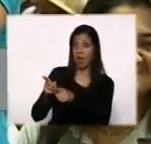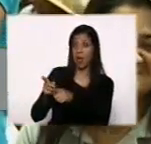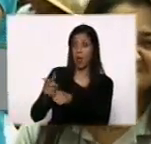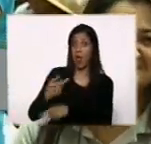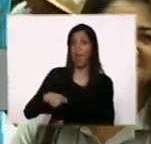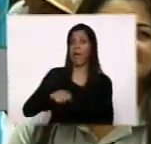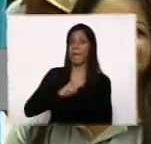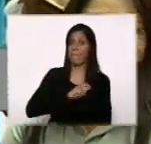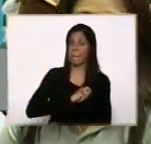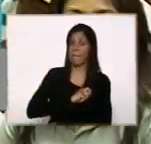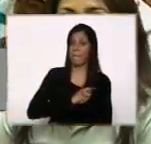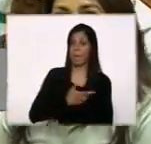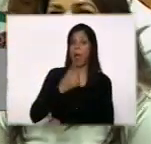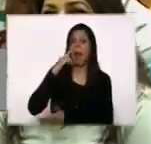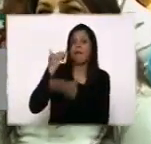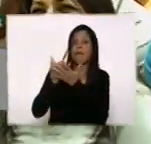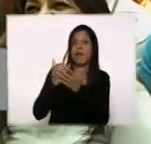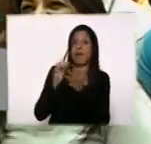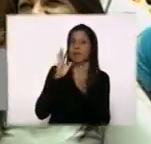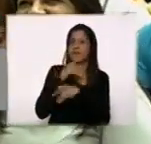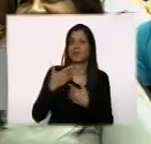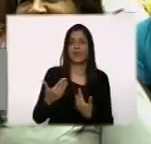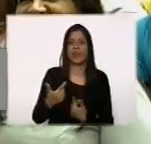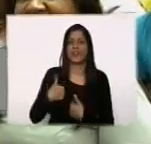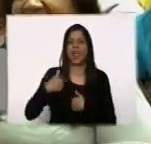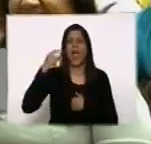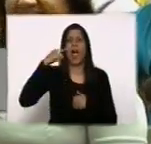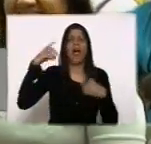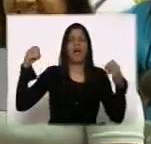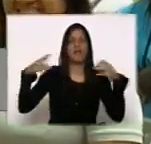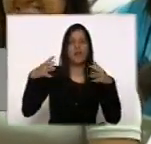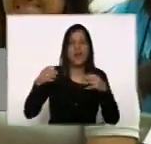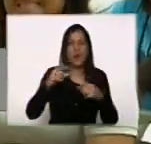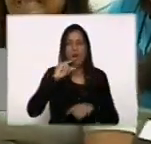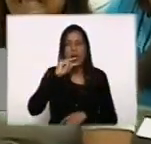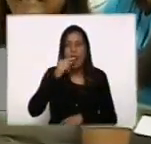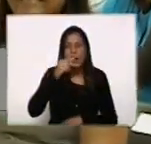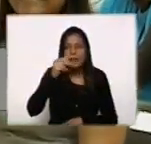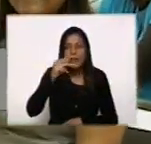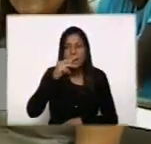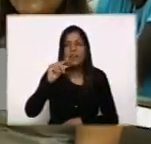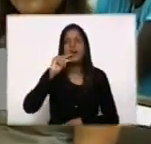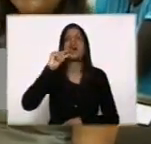Ellos, no tengo pruebas de eso, pero yo soy medio pitonizo y a veces leo el tabaco, ¿verdad?